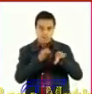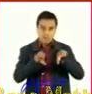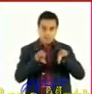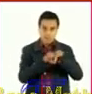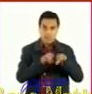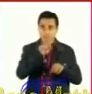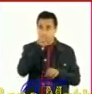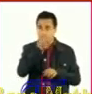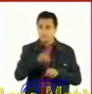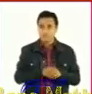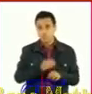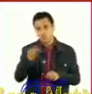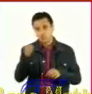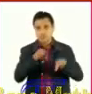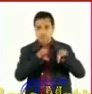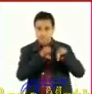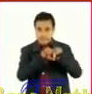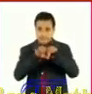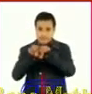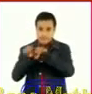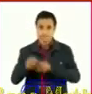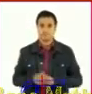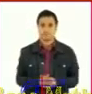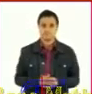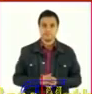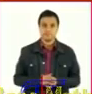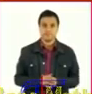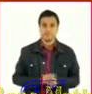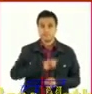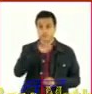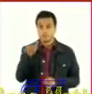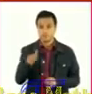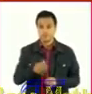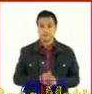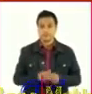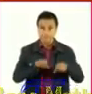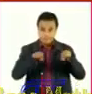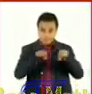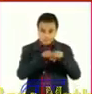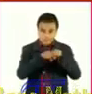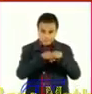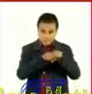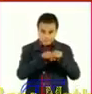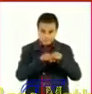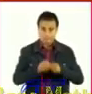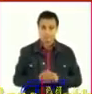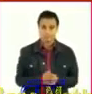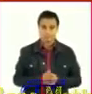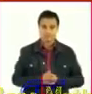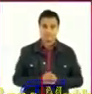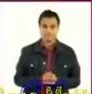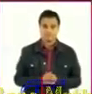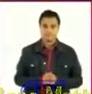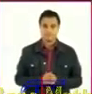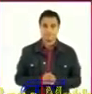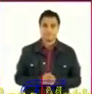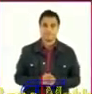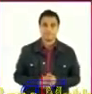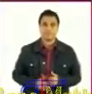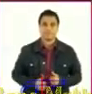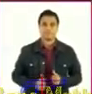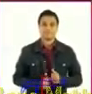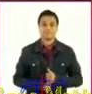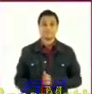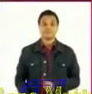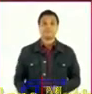uniones de las tuberías para evitar fugas. Ensamblar las partes del bastidor y todos los elementos del prototipo.